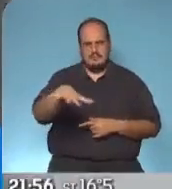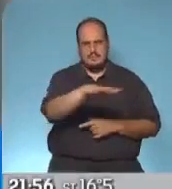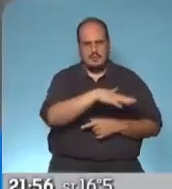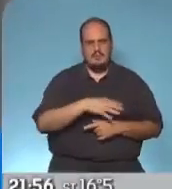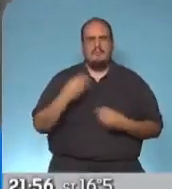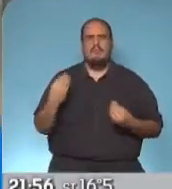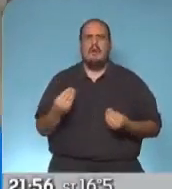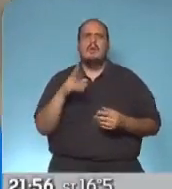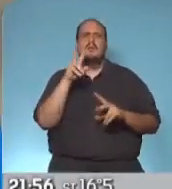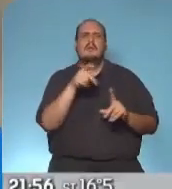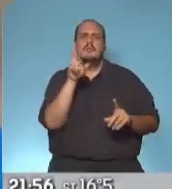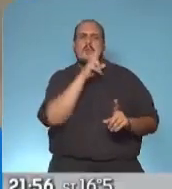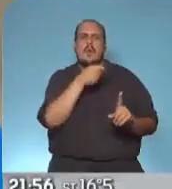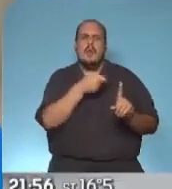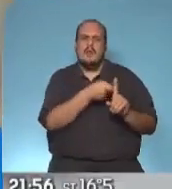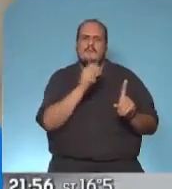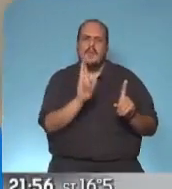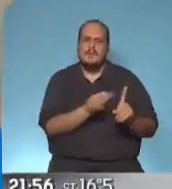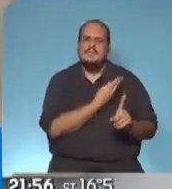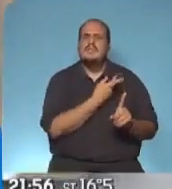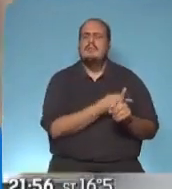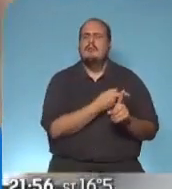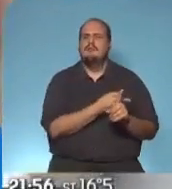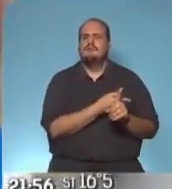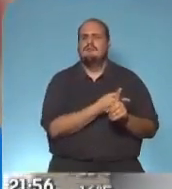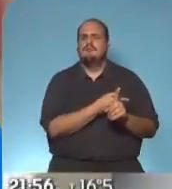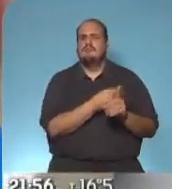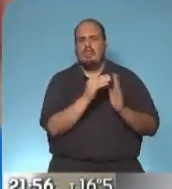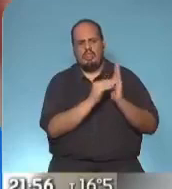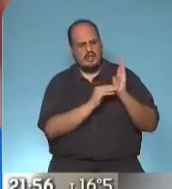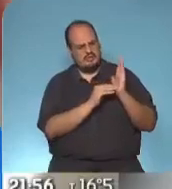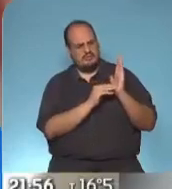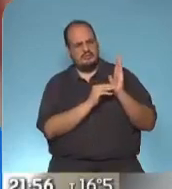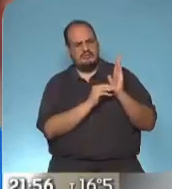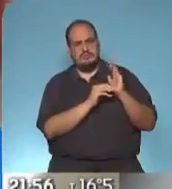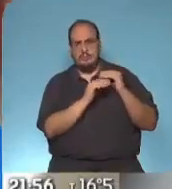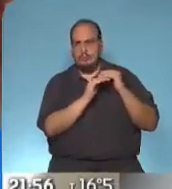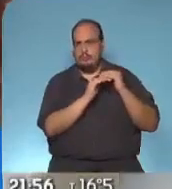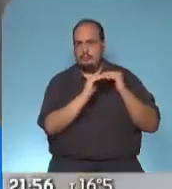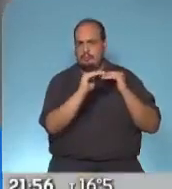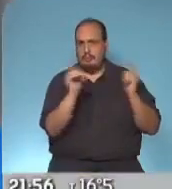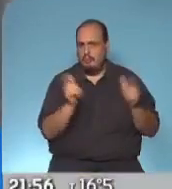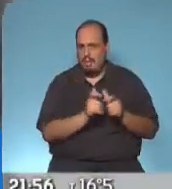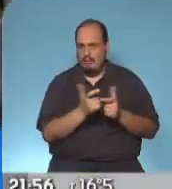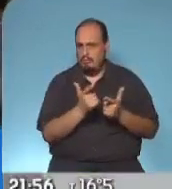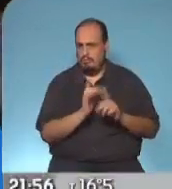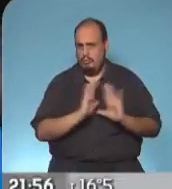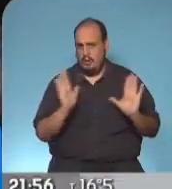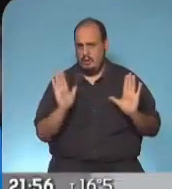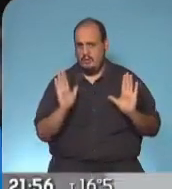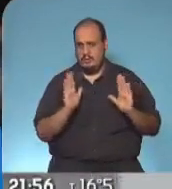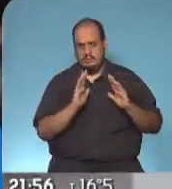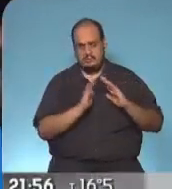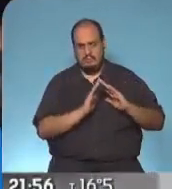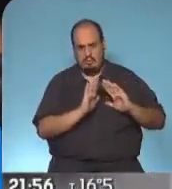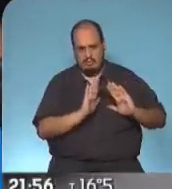el dato de los femicidios? Que los femicidios se mantienen y no se reducen. El aislamiento